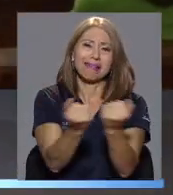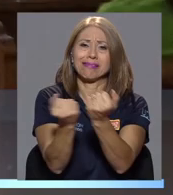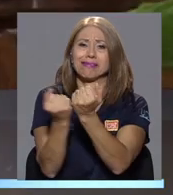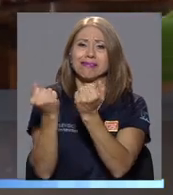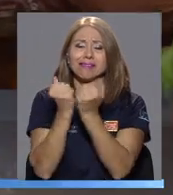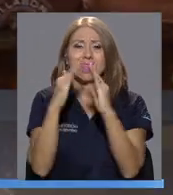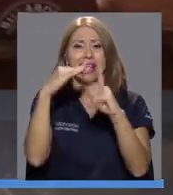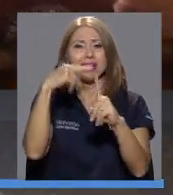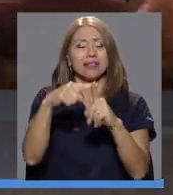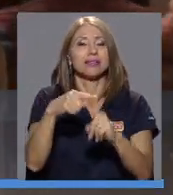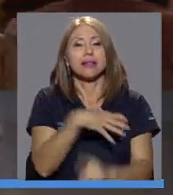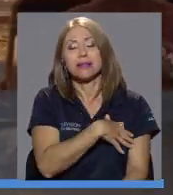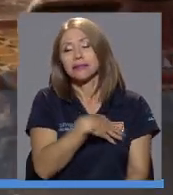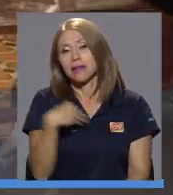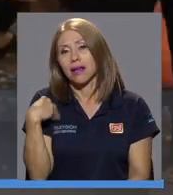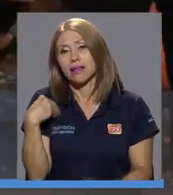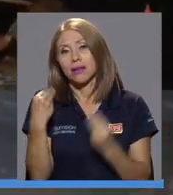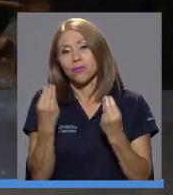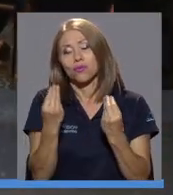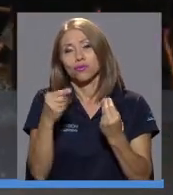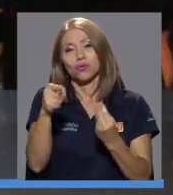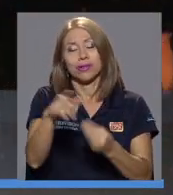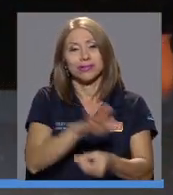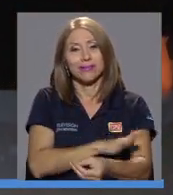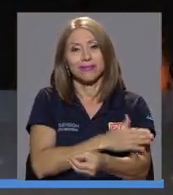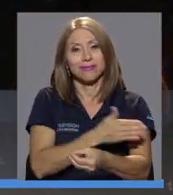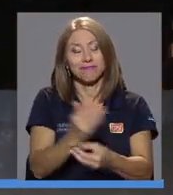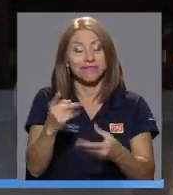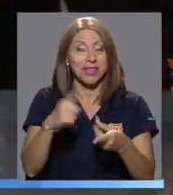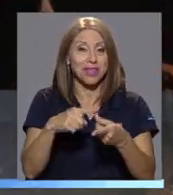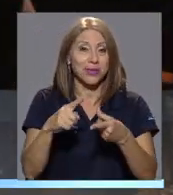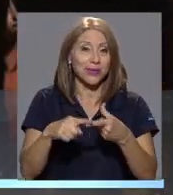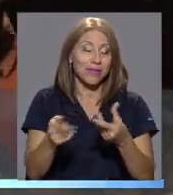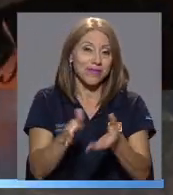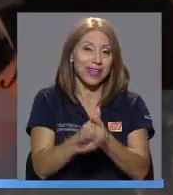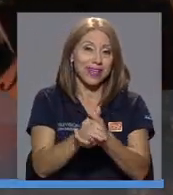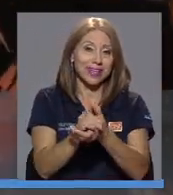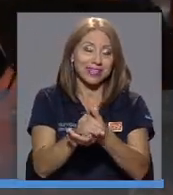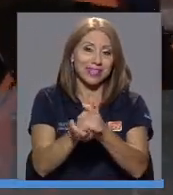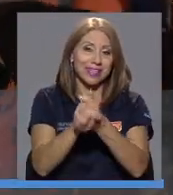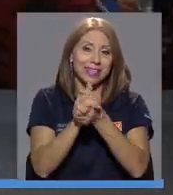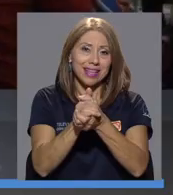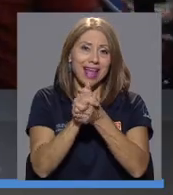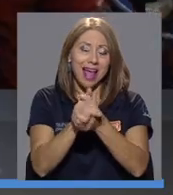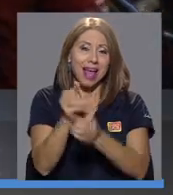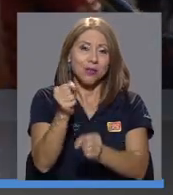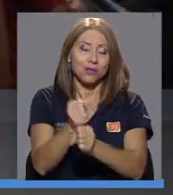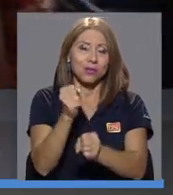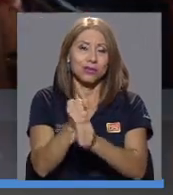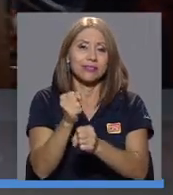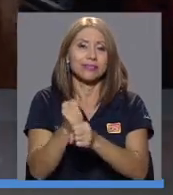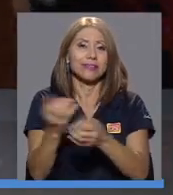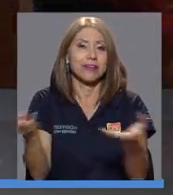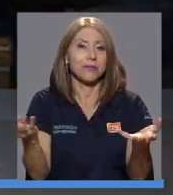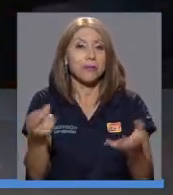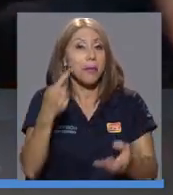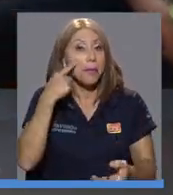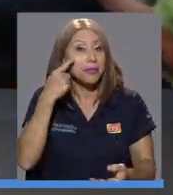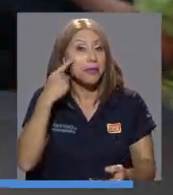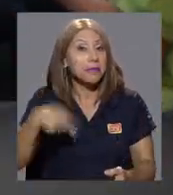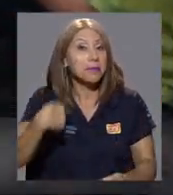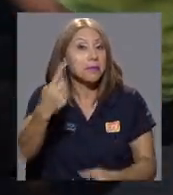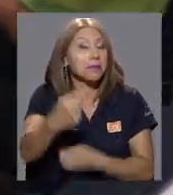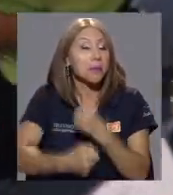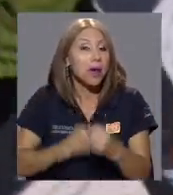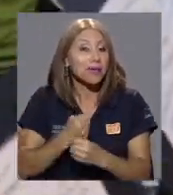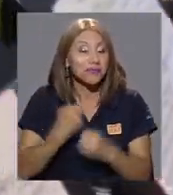encanta ese espacio que les da la universidad así que felicitarlos por este trabajo y vamos a ver para